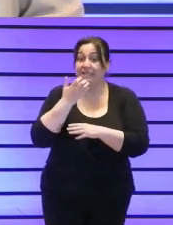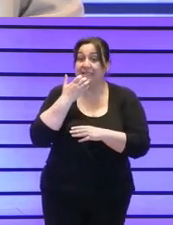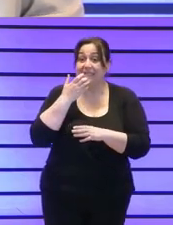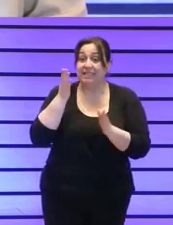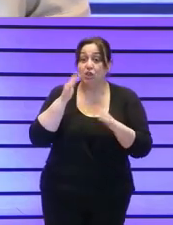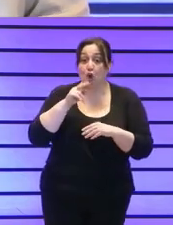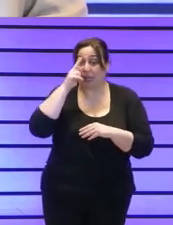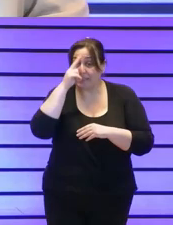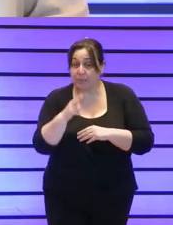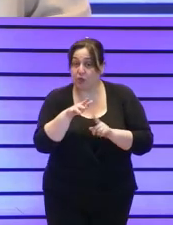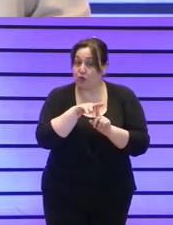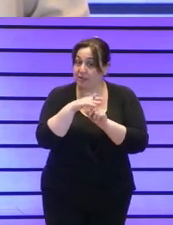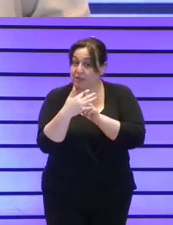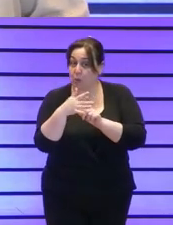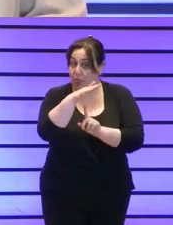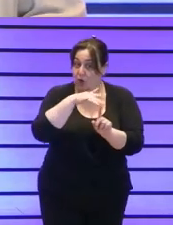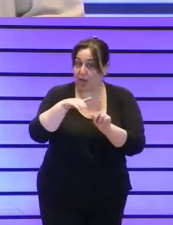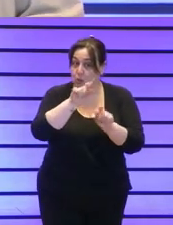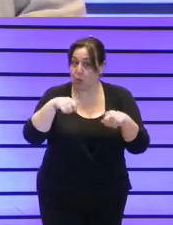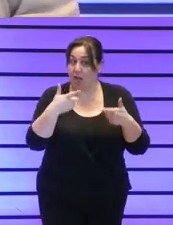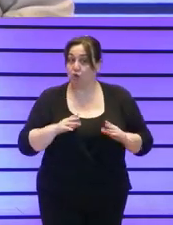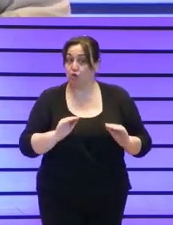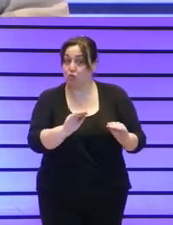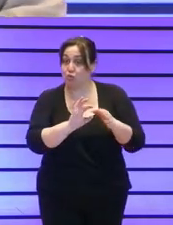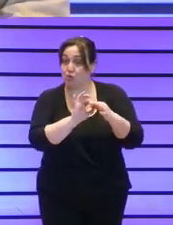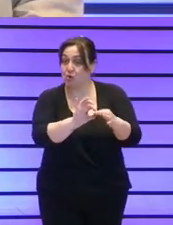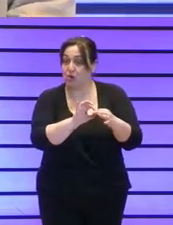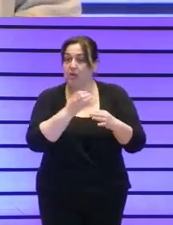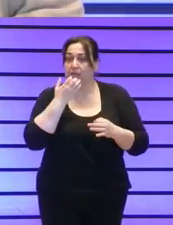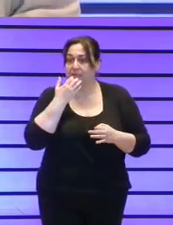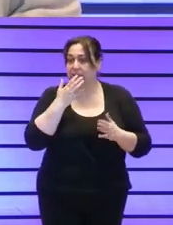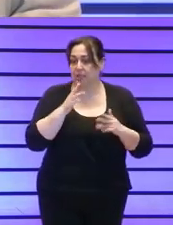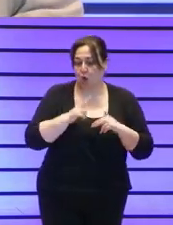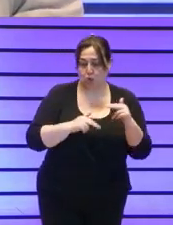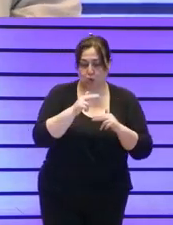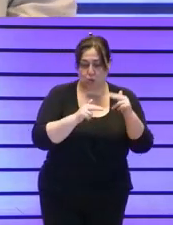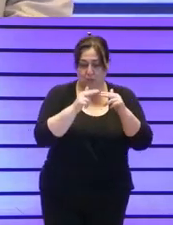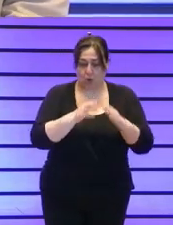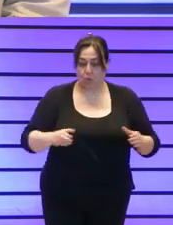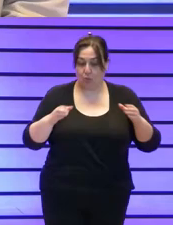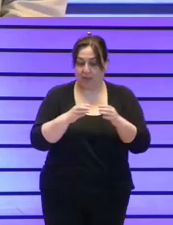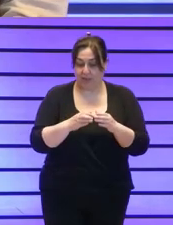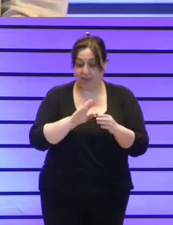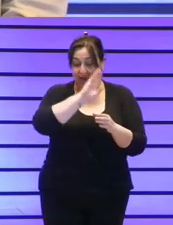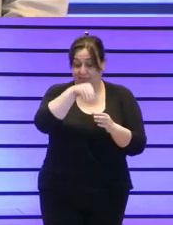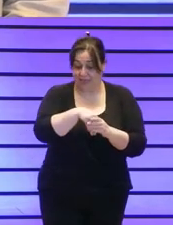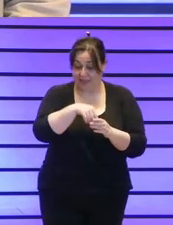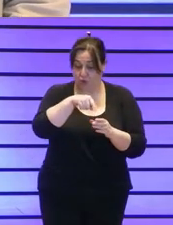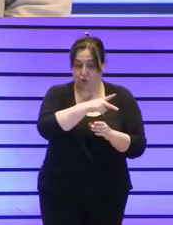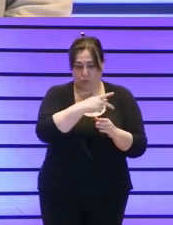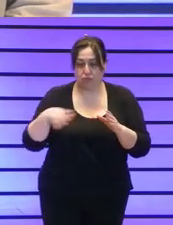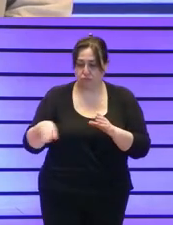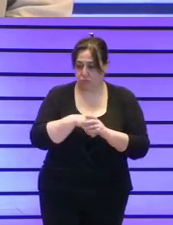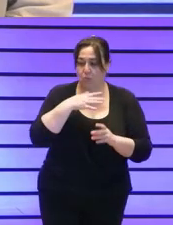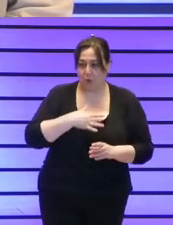respetas el medio natural en el que están y, sobre todo, si no construyes la comunidad en la que se integran,